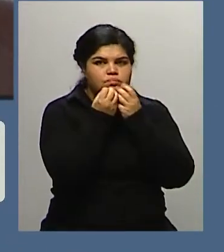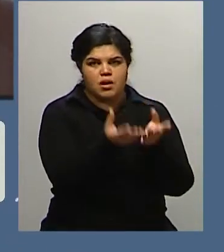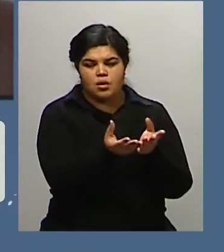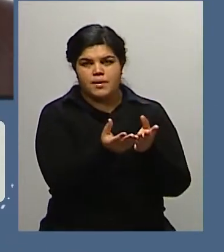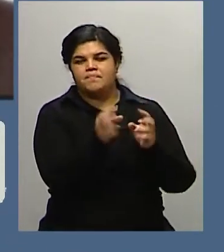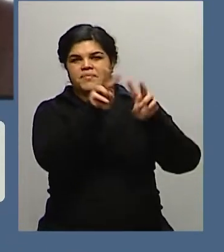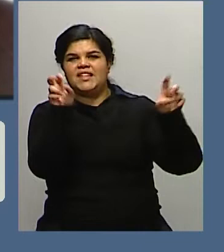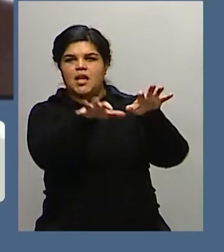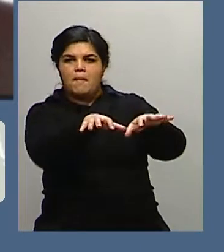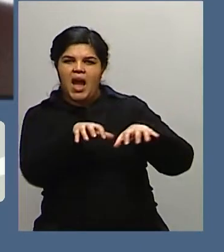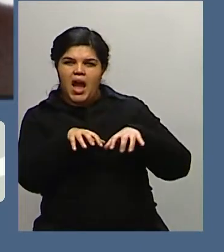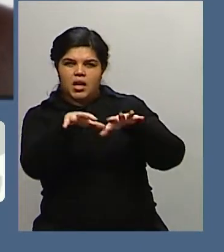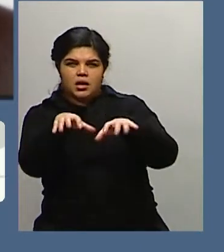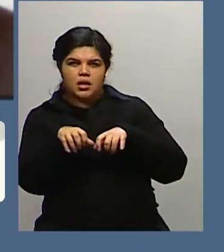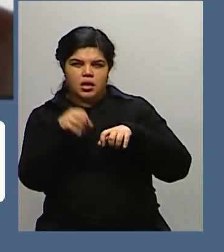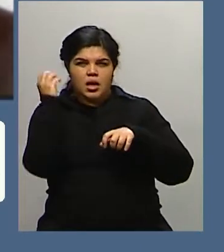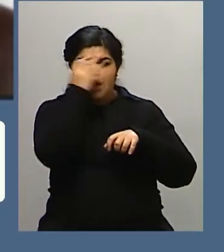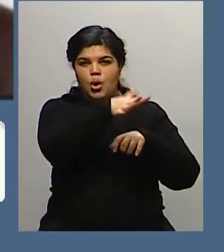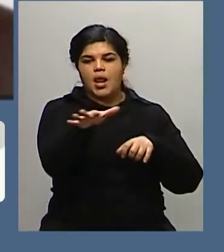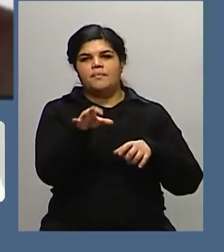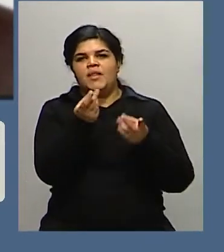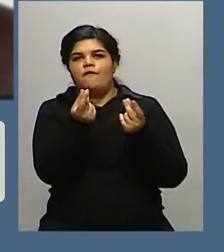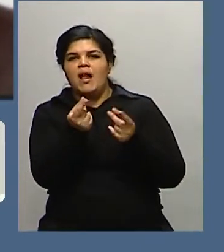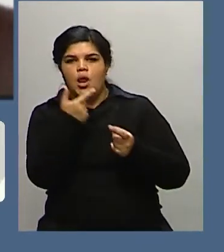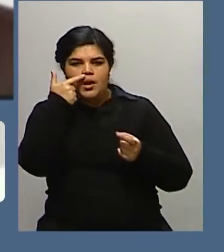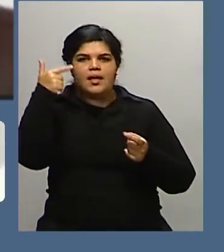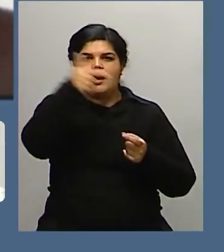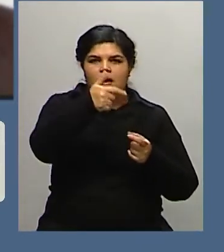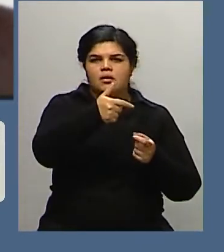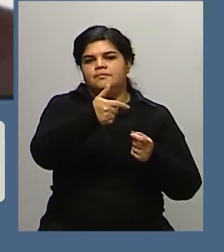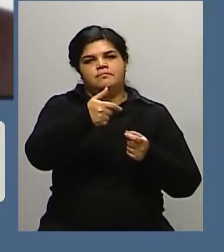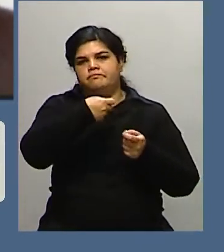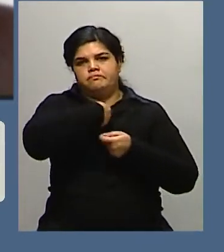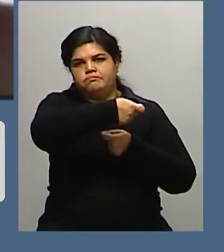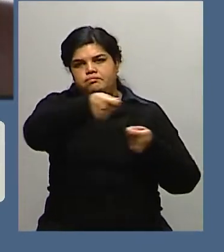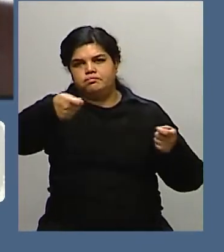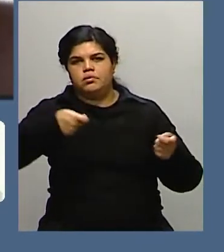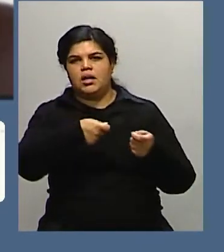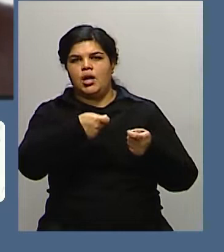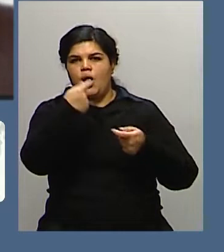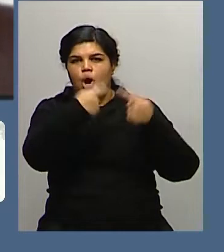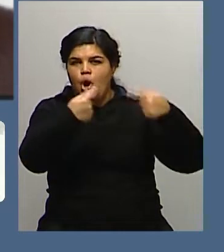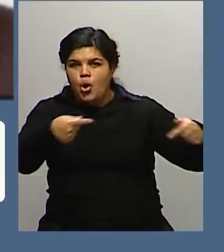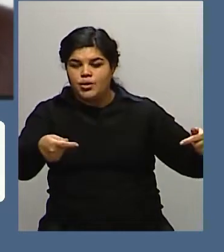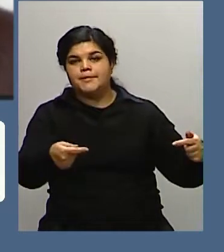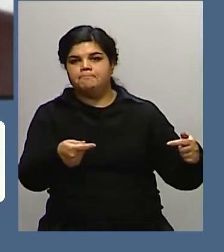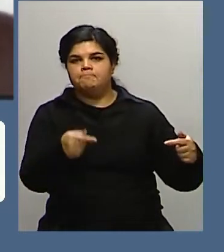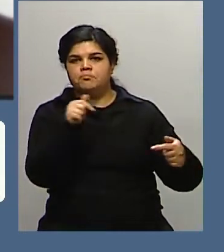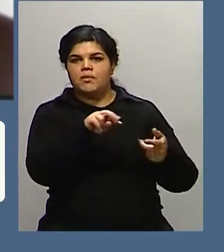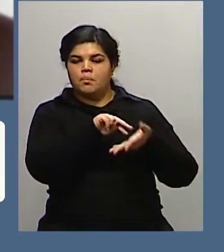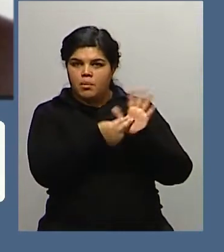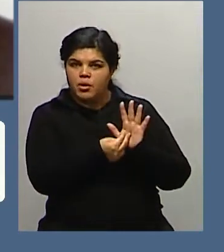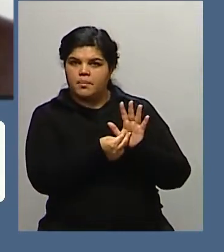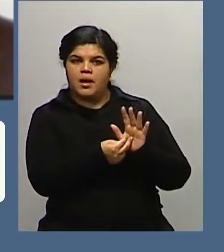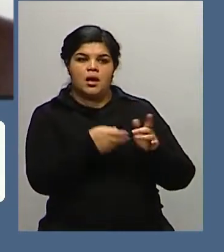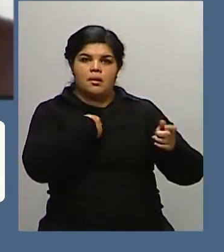agrícola, el precio de los fertilizantes ha subido y hay problemas de abastecimiento, pero el impacto neto es favorable. Sin